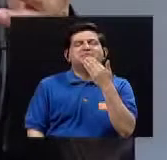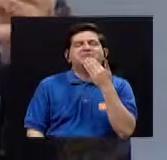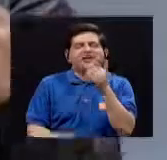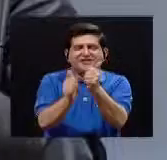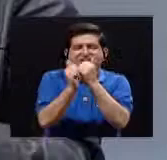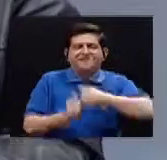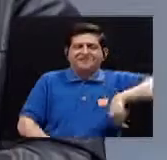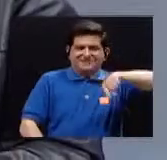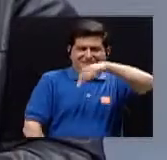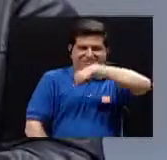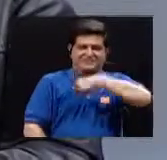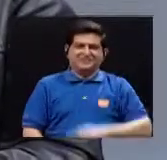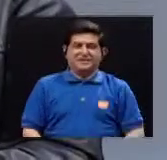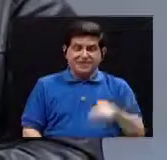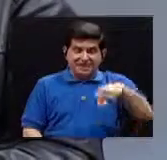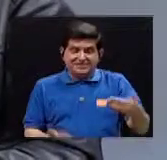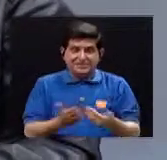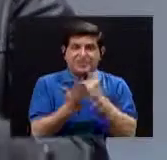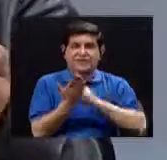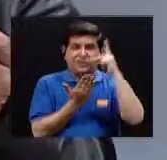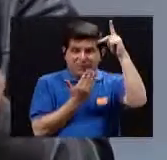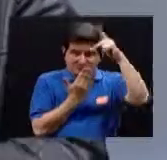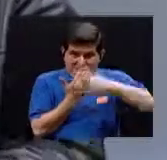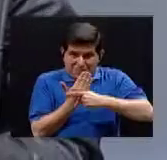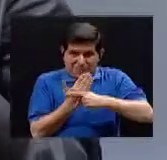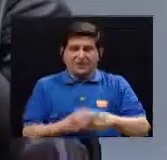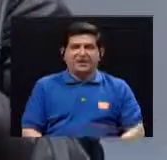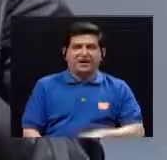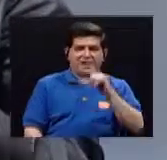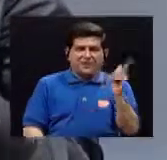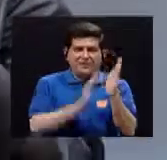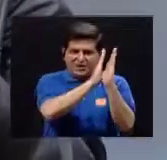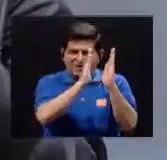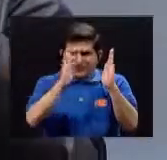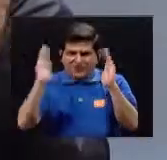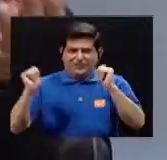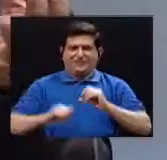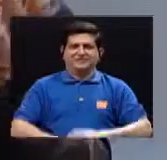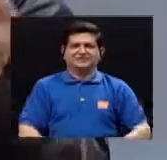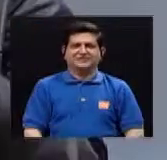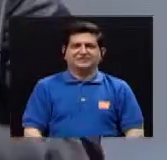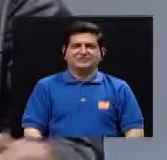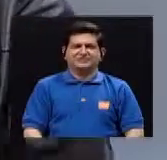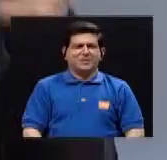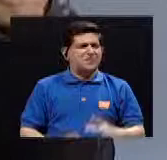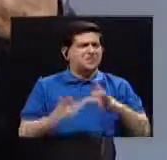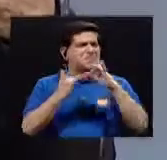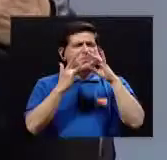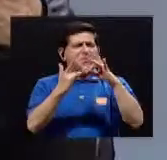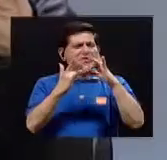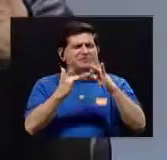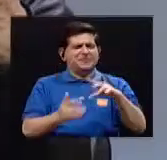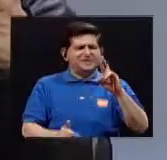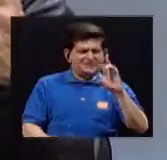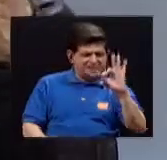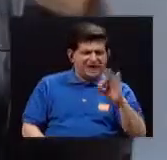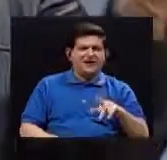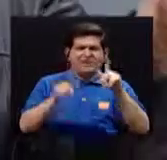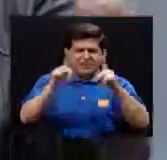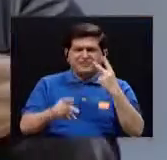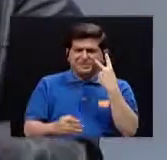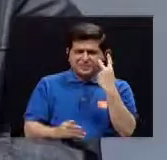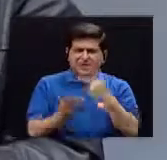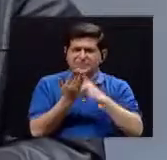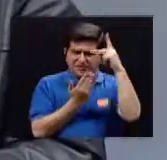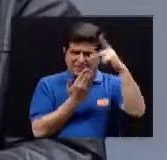gracias por estar con nosotros en esta nueva edición del lunes de cinemateca muy especial rocío y